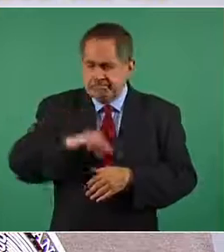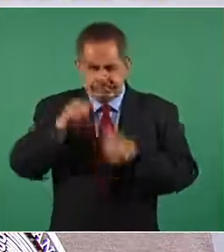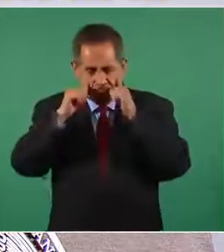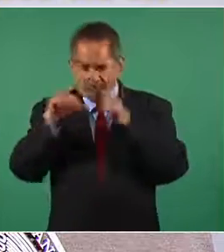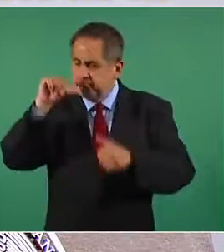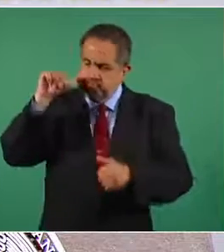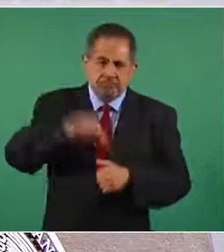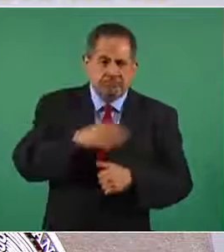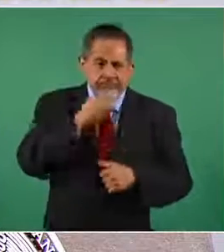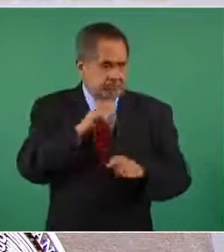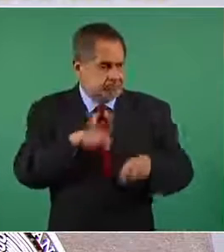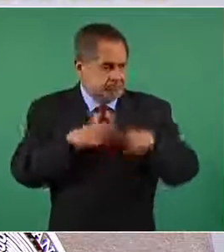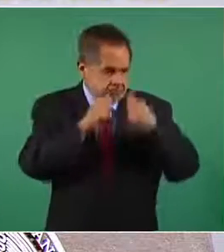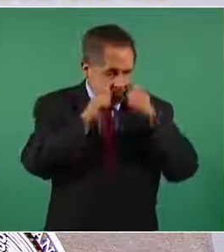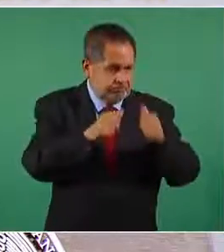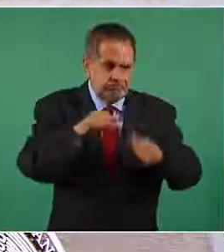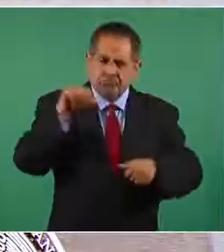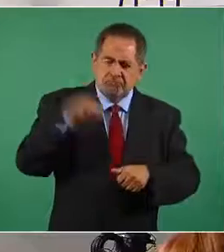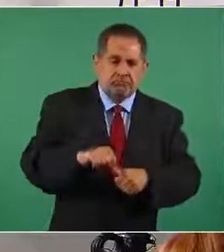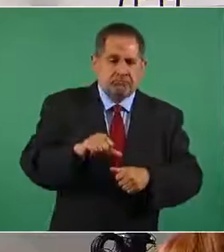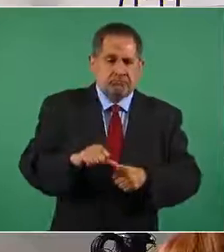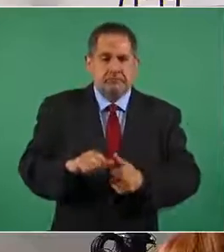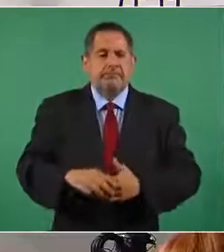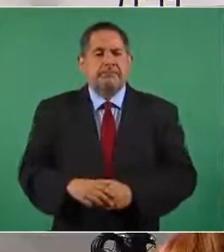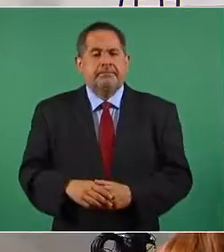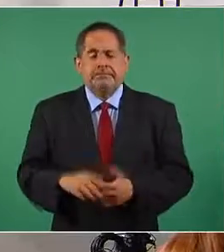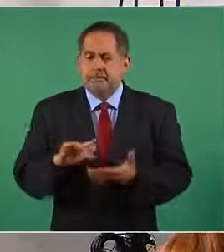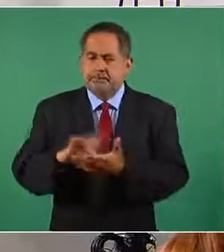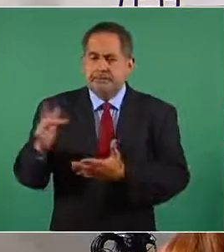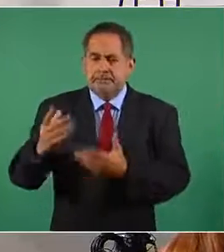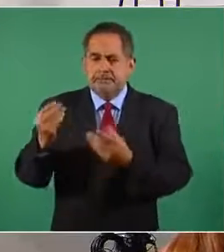en el caso de que esto no fuera así. Muchas gracias.